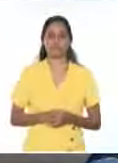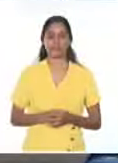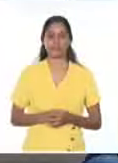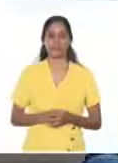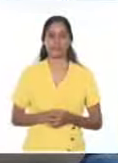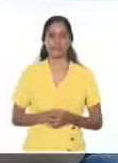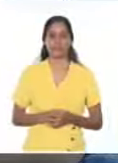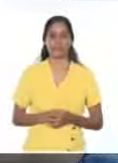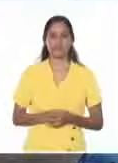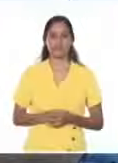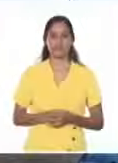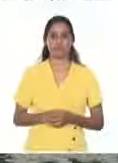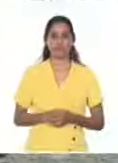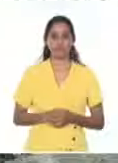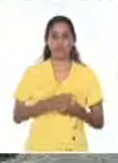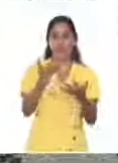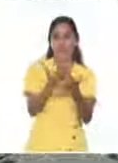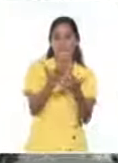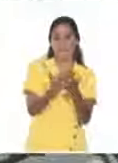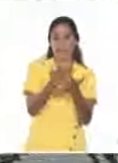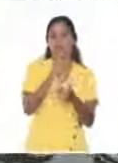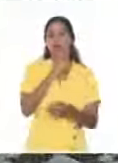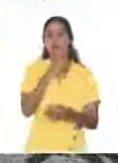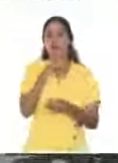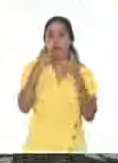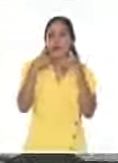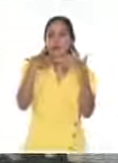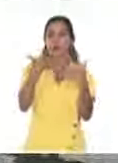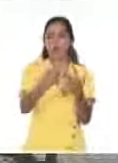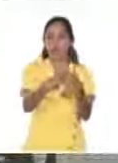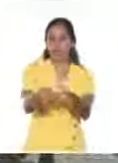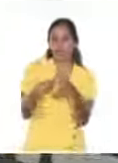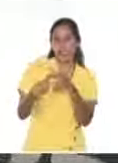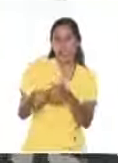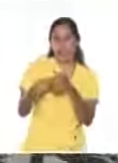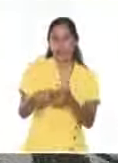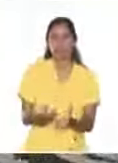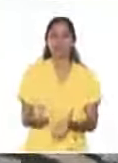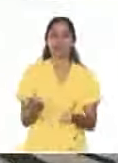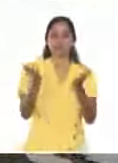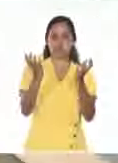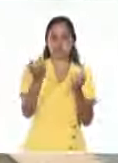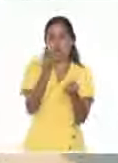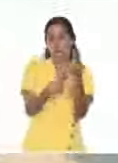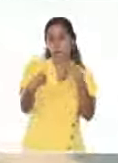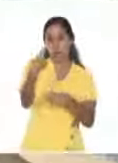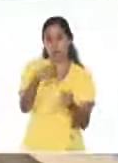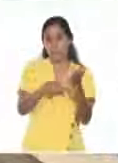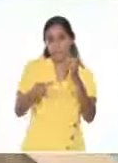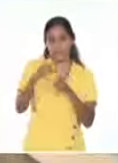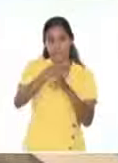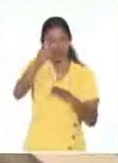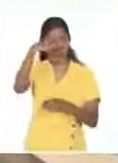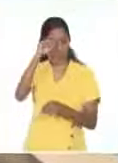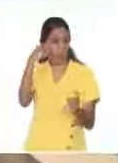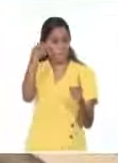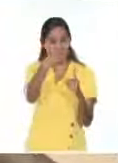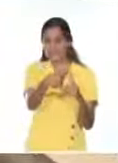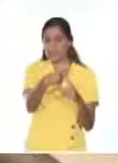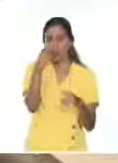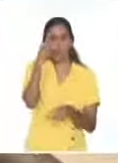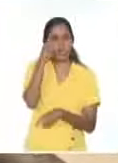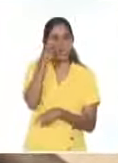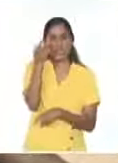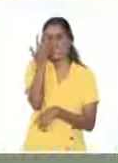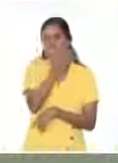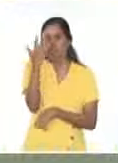Marcha de las acciones de mantenimiento, así como recuperación de las fuentes de abasto de agua a la ciudad de Santiago de Cuba, son aspectos chequeados por la